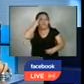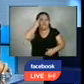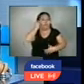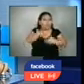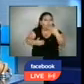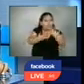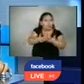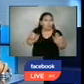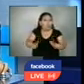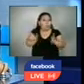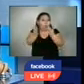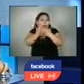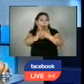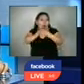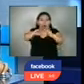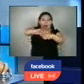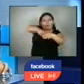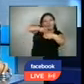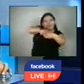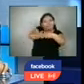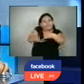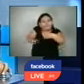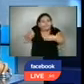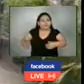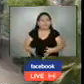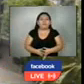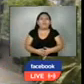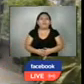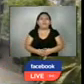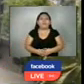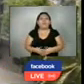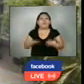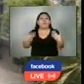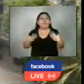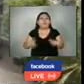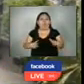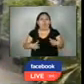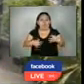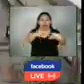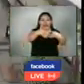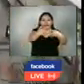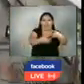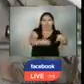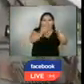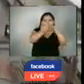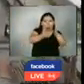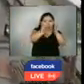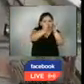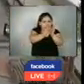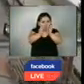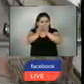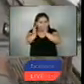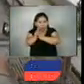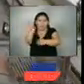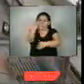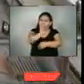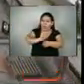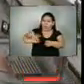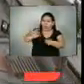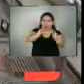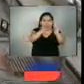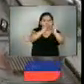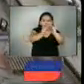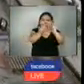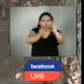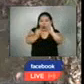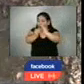y la calidad del recurso. Veamos. Avanzar en el ordenamiento de la seguridad hídrica, mejorar la distribución y la